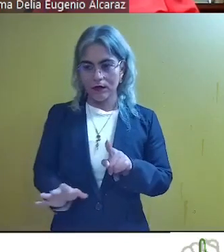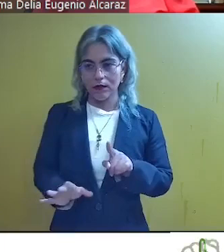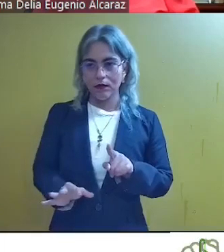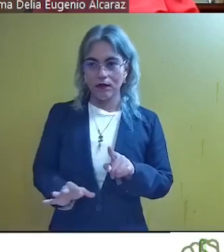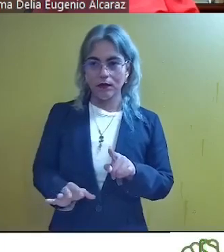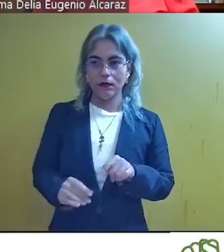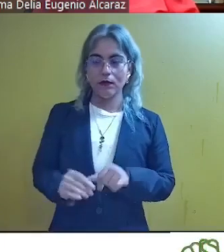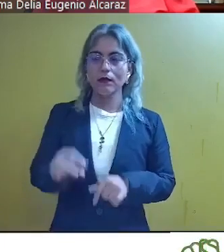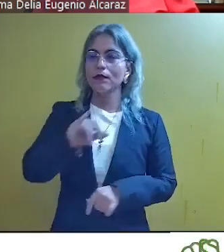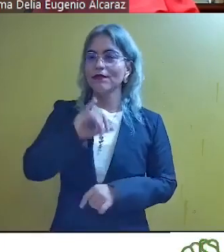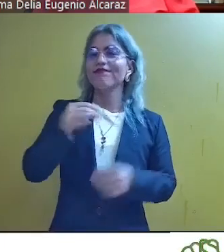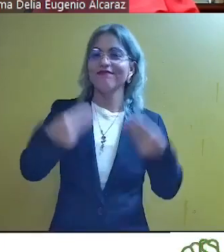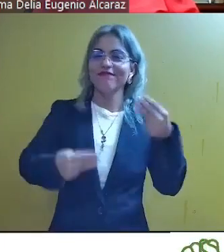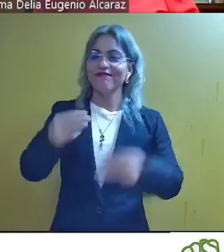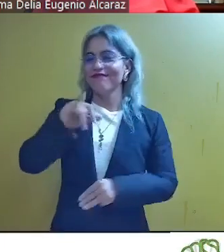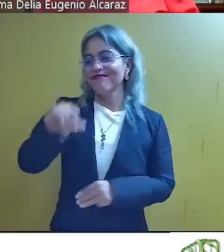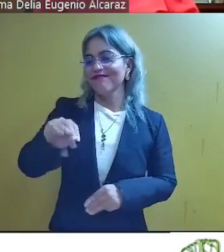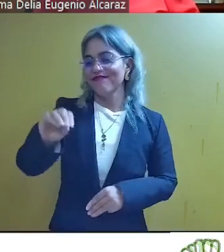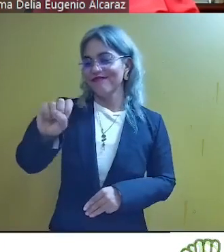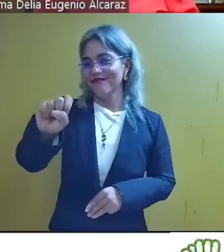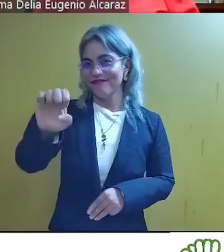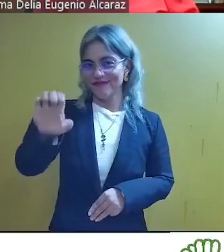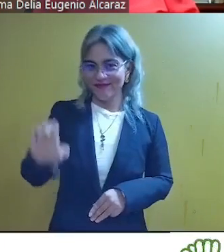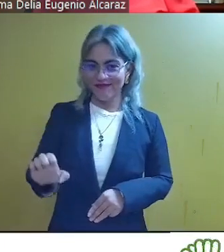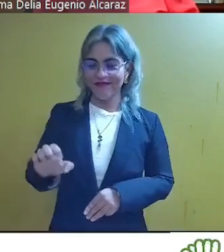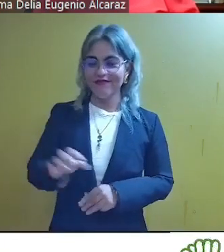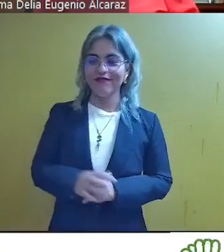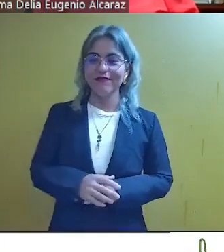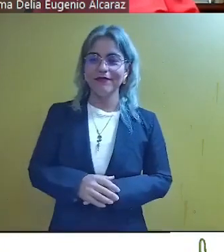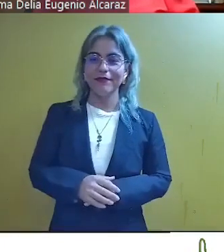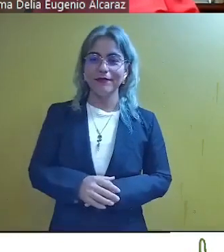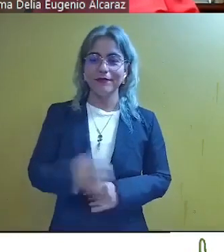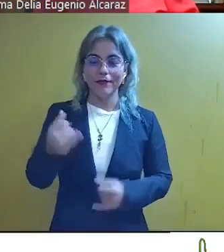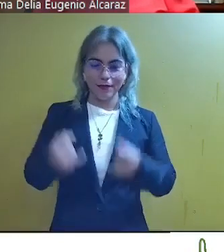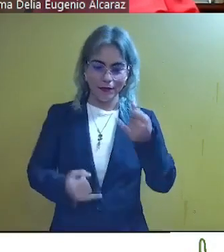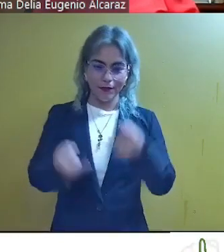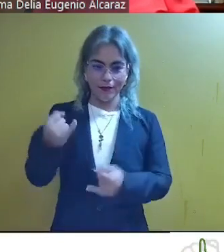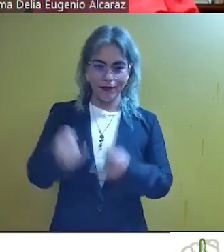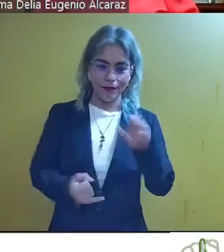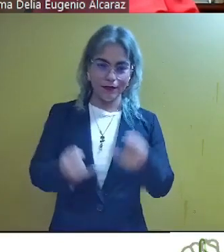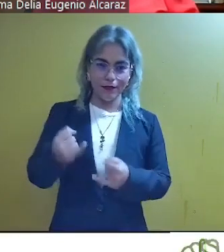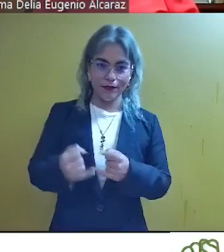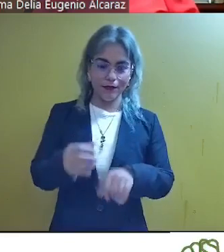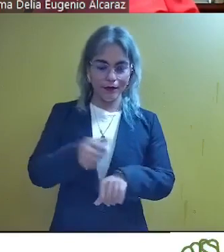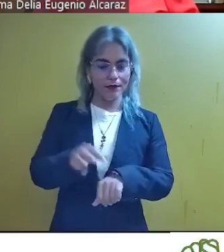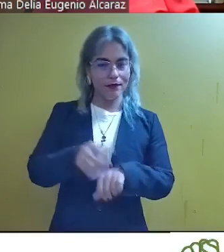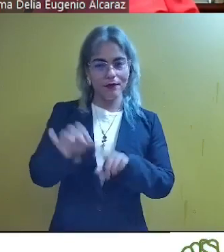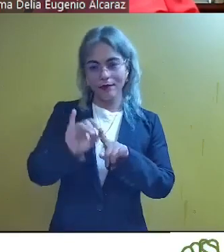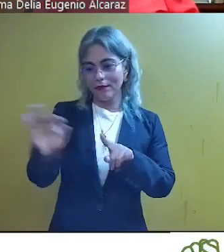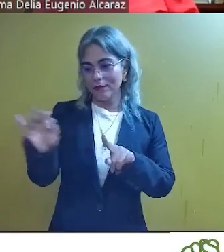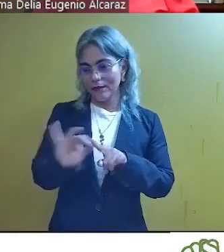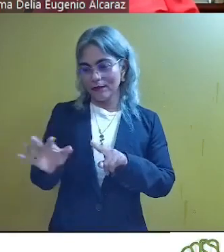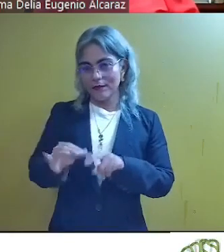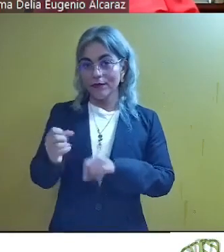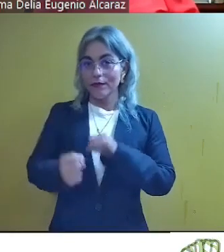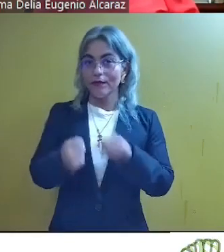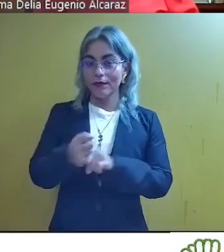el magistrado José Inés Betancourt Salgado relativo a los juicios de la ciudadanía números 82 y 83 del año